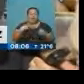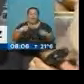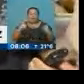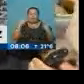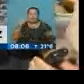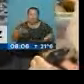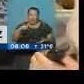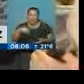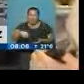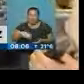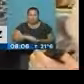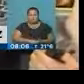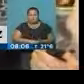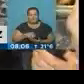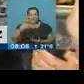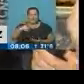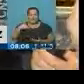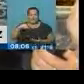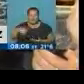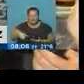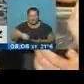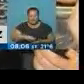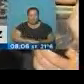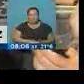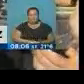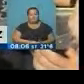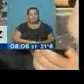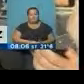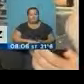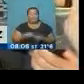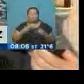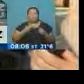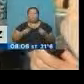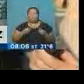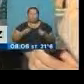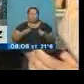en la misión argentina. ¿Por qué